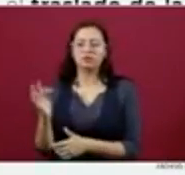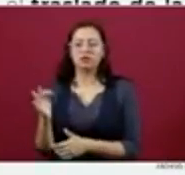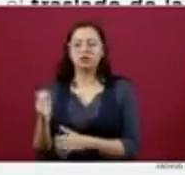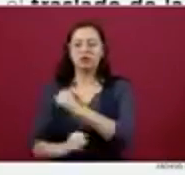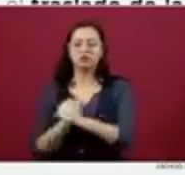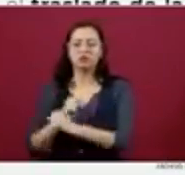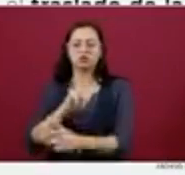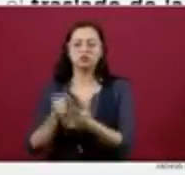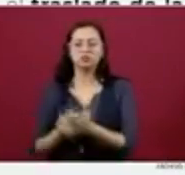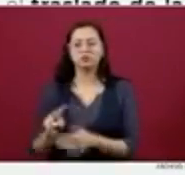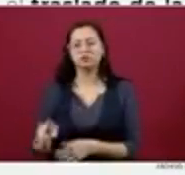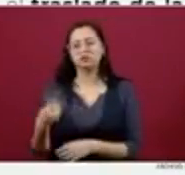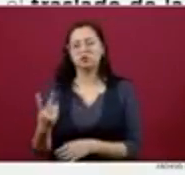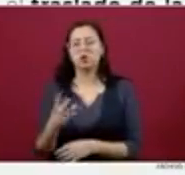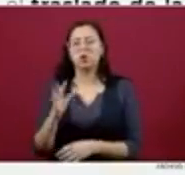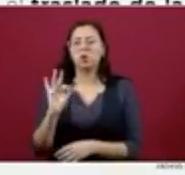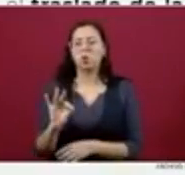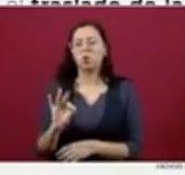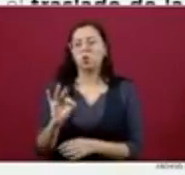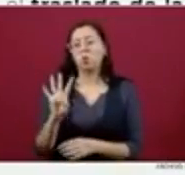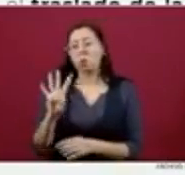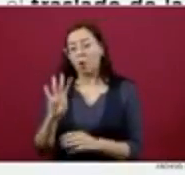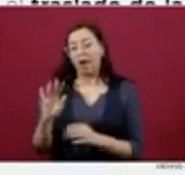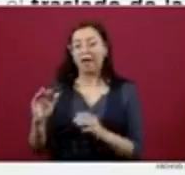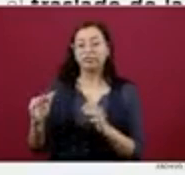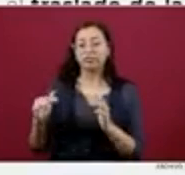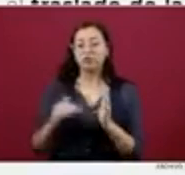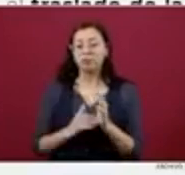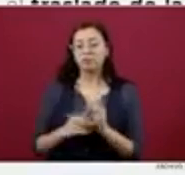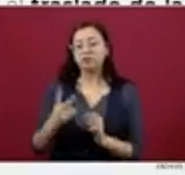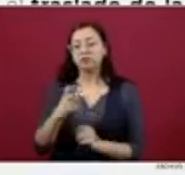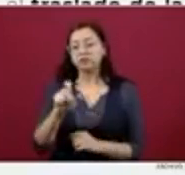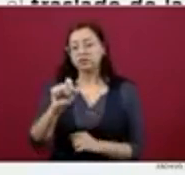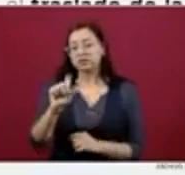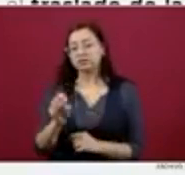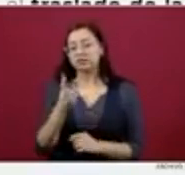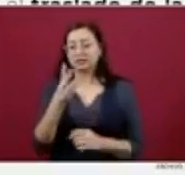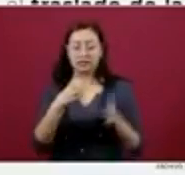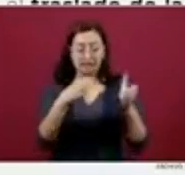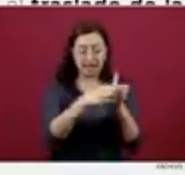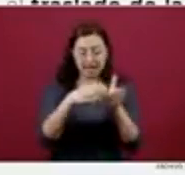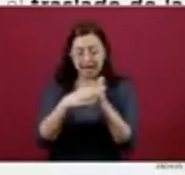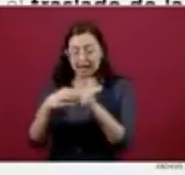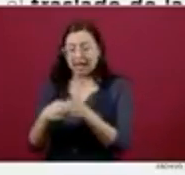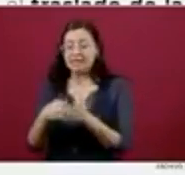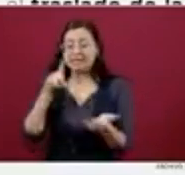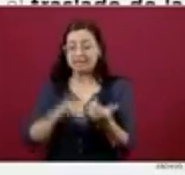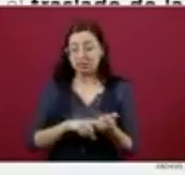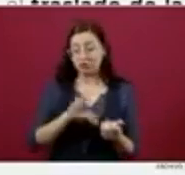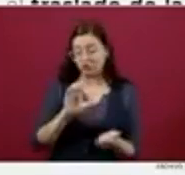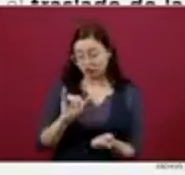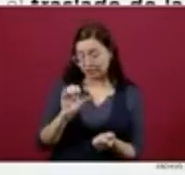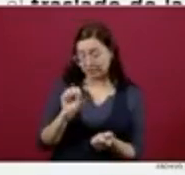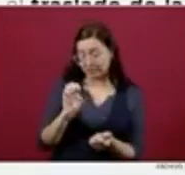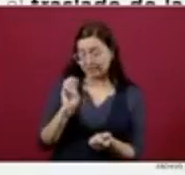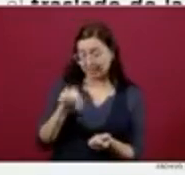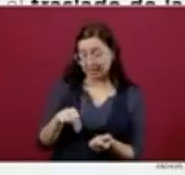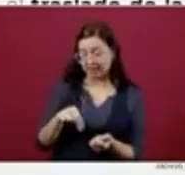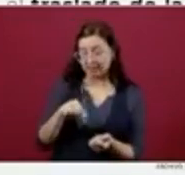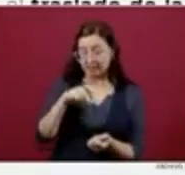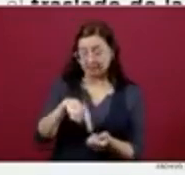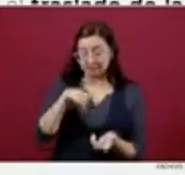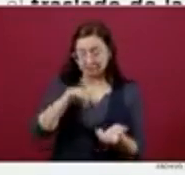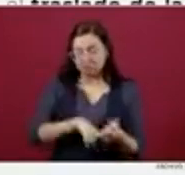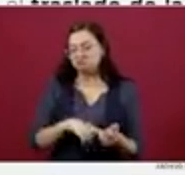de 4.223 cajas, que en realidad no tenían información del CISEN, era documentación de